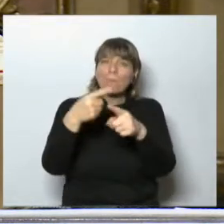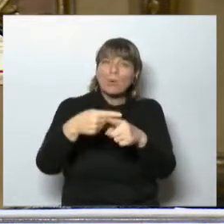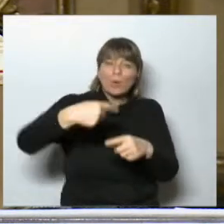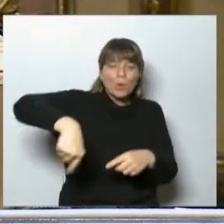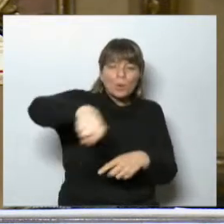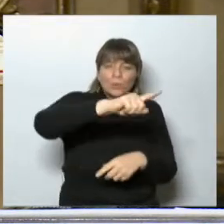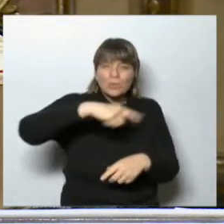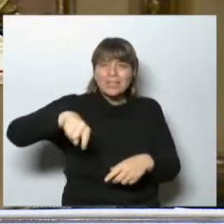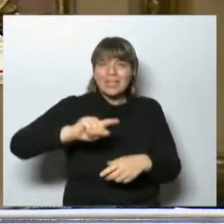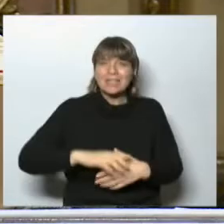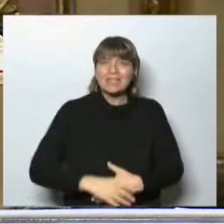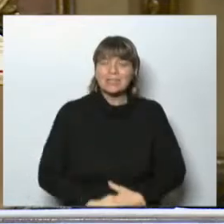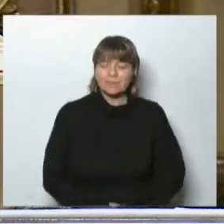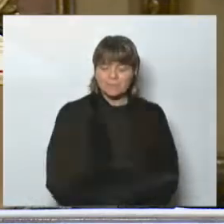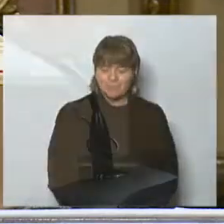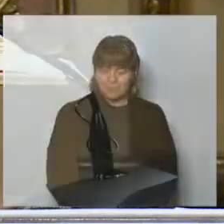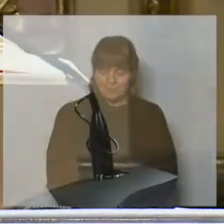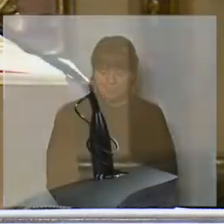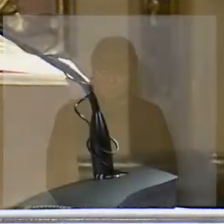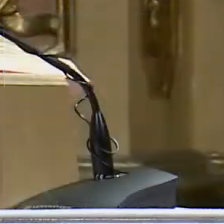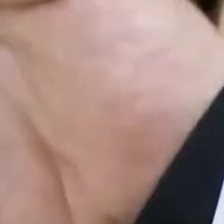entregado por ustedes.